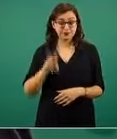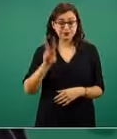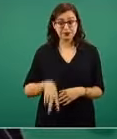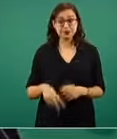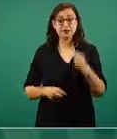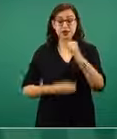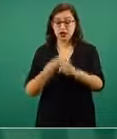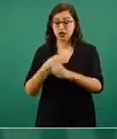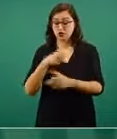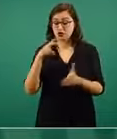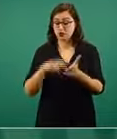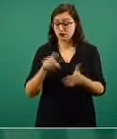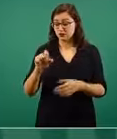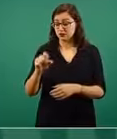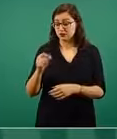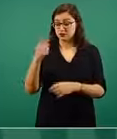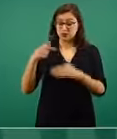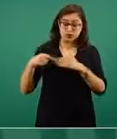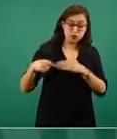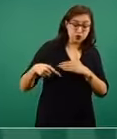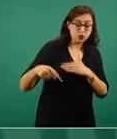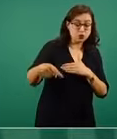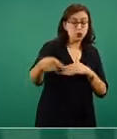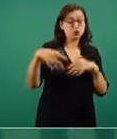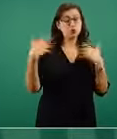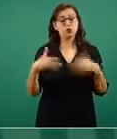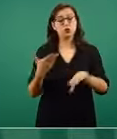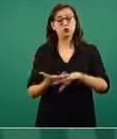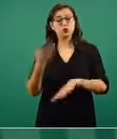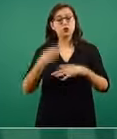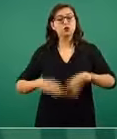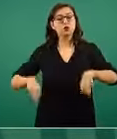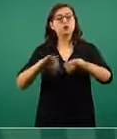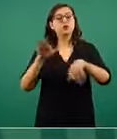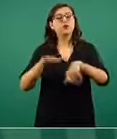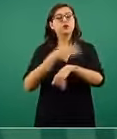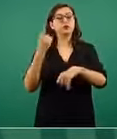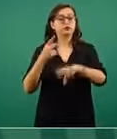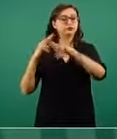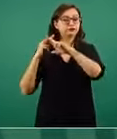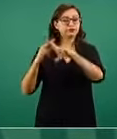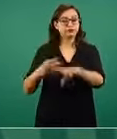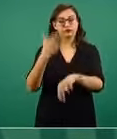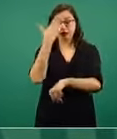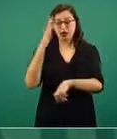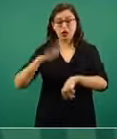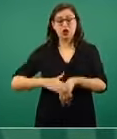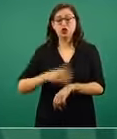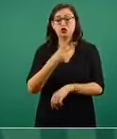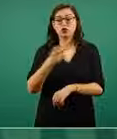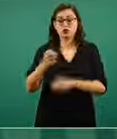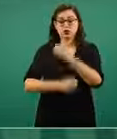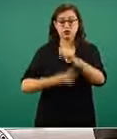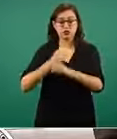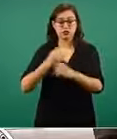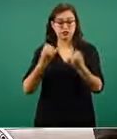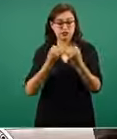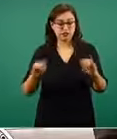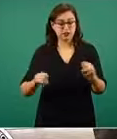porque son 200 años de la consumación de la independencia en nuestro país, 500 años de